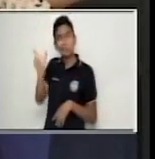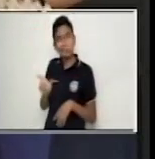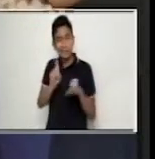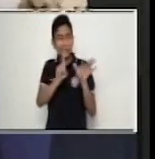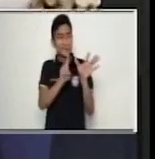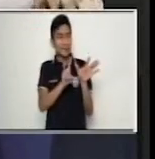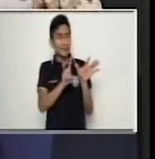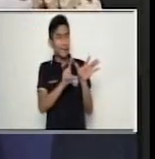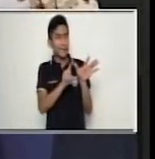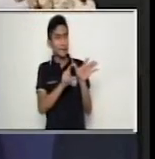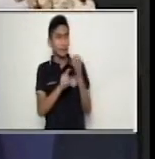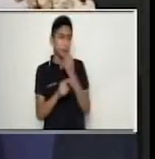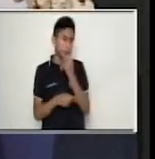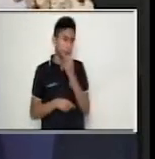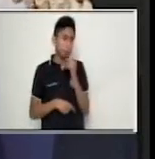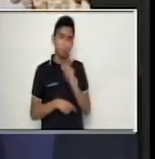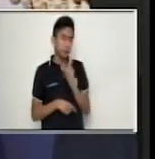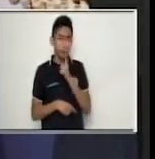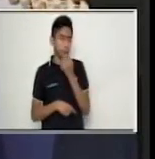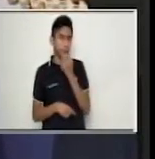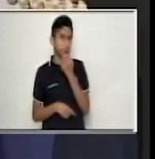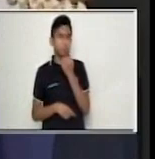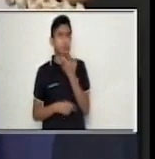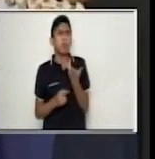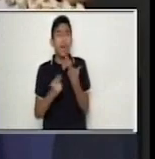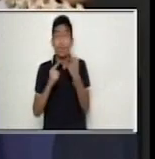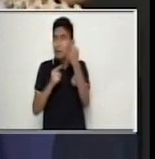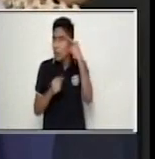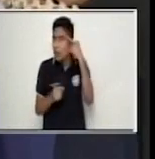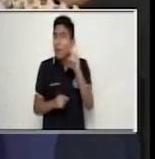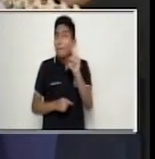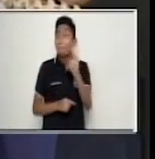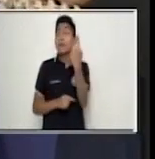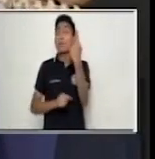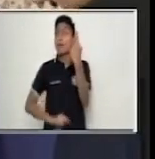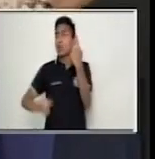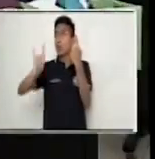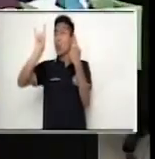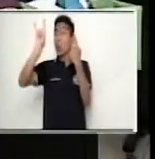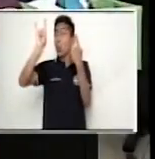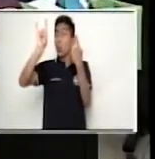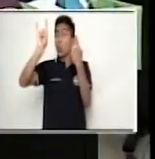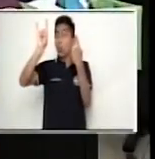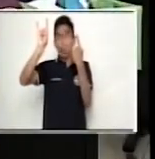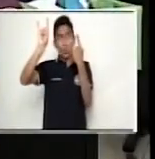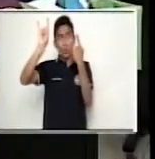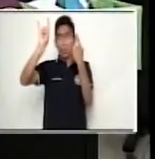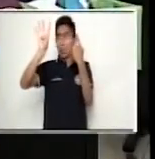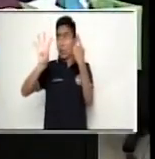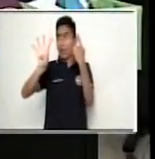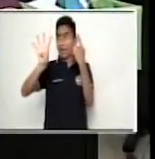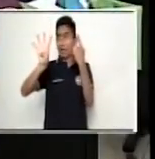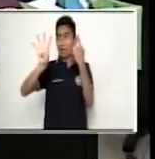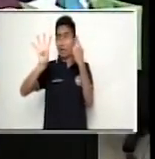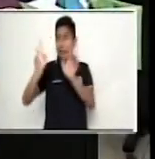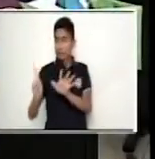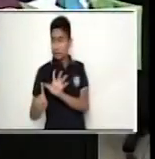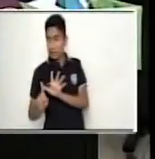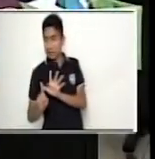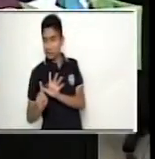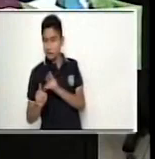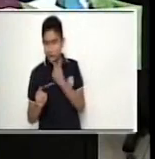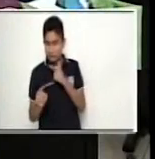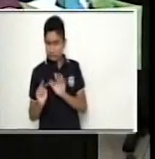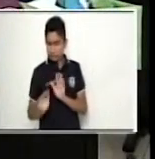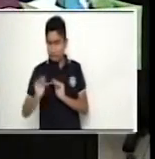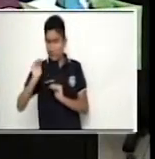Entonces, pierdes un turno. No lo puedes hacer porque aún no hemos aprendido los números que son mayores en